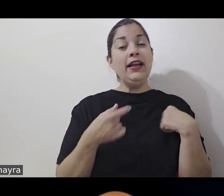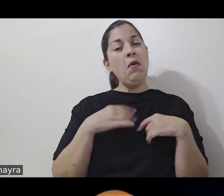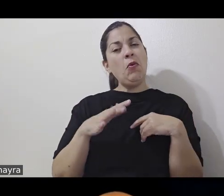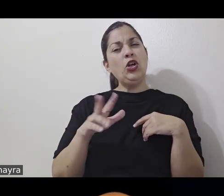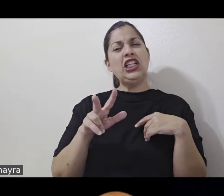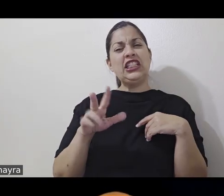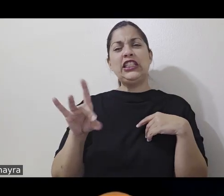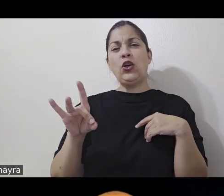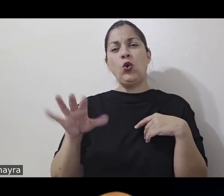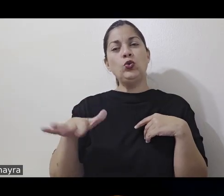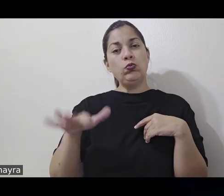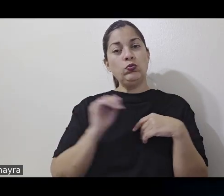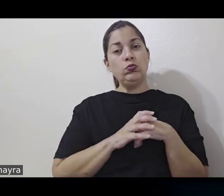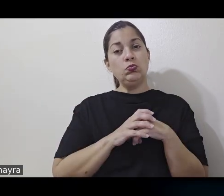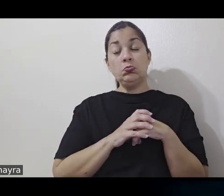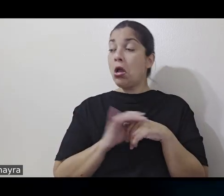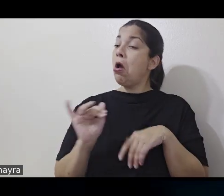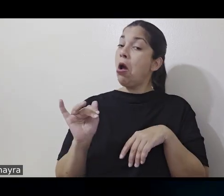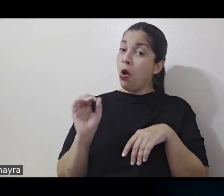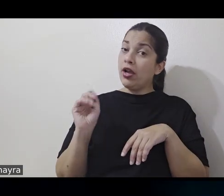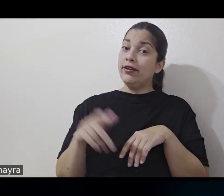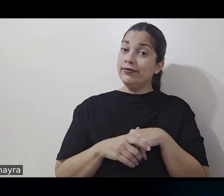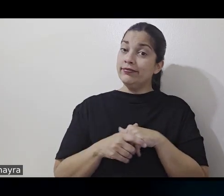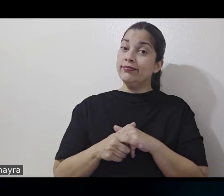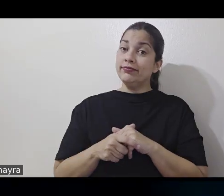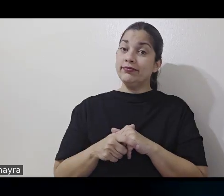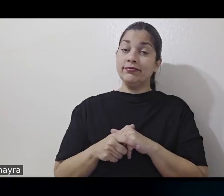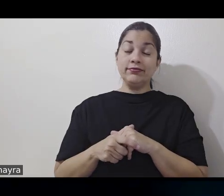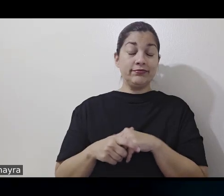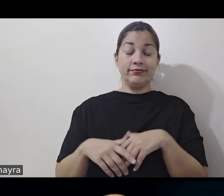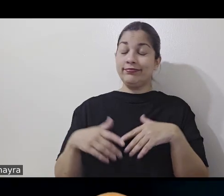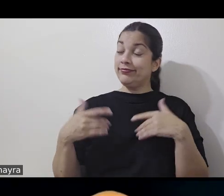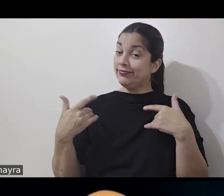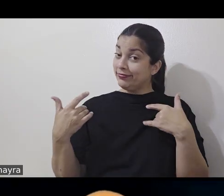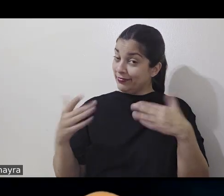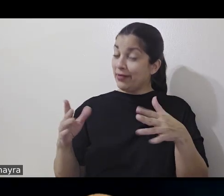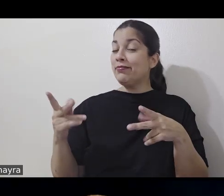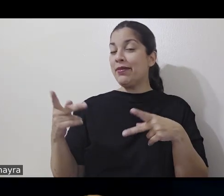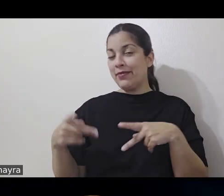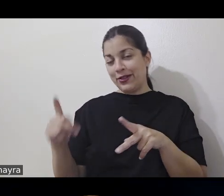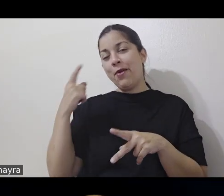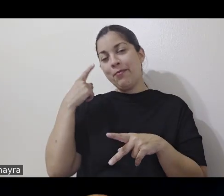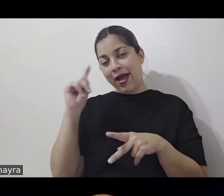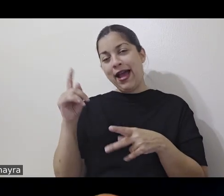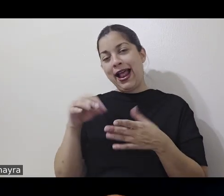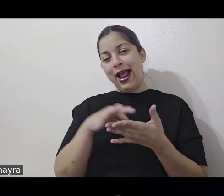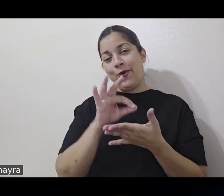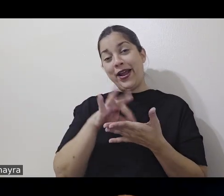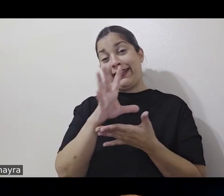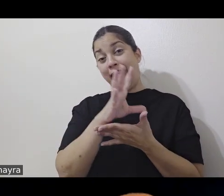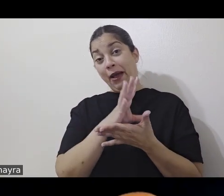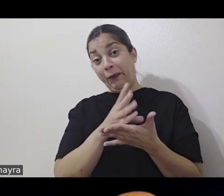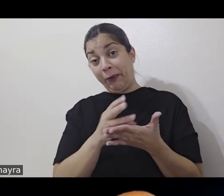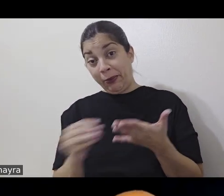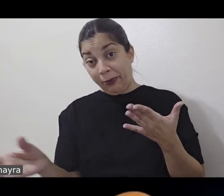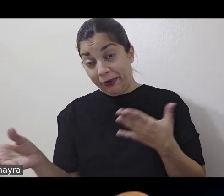como 38. Ok, está bien. Tienes todo el permiso para perder la cuenta. Sí,